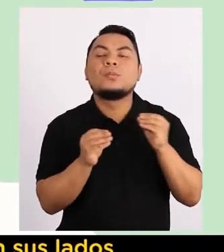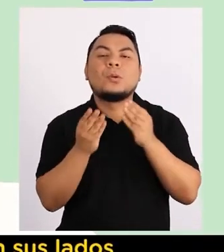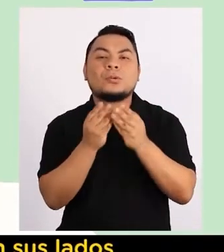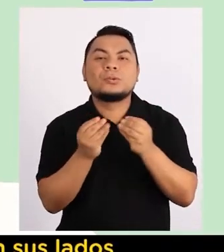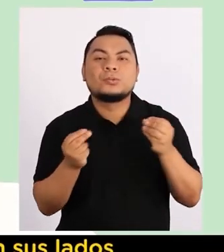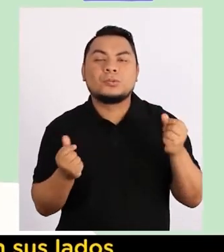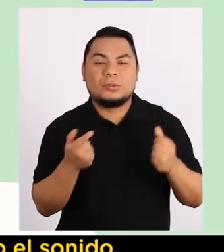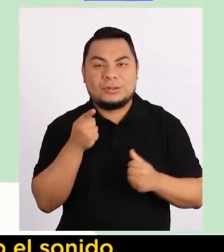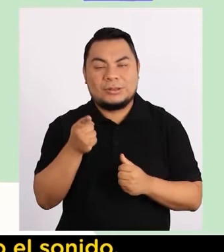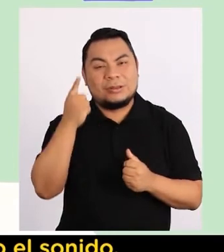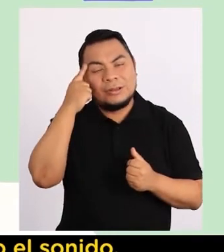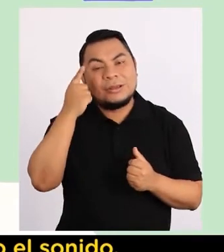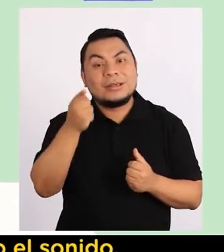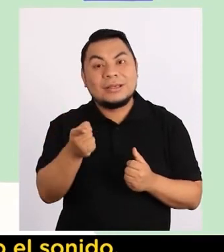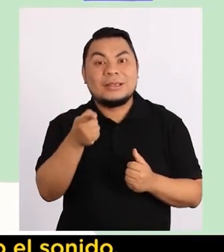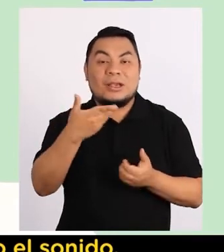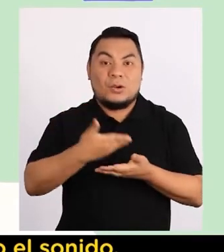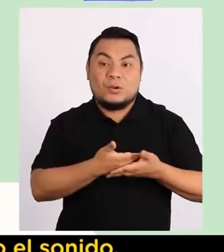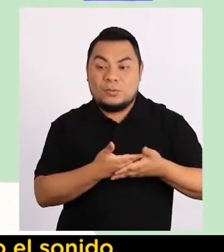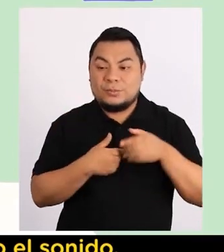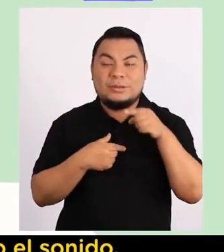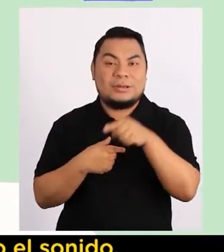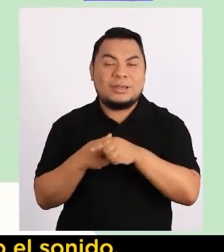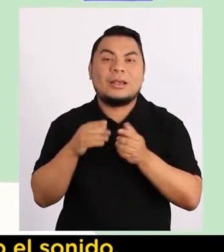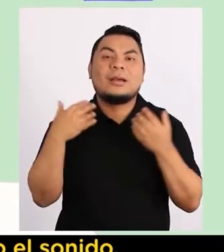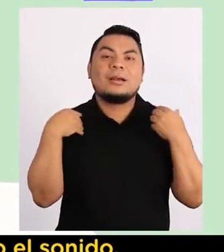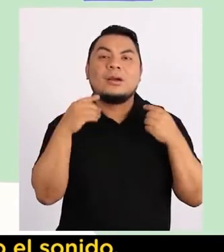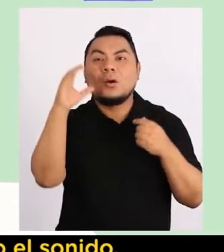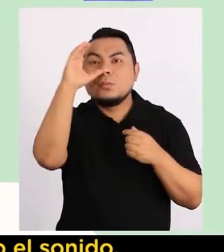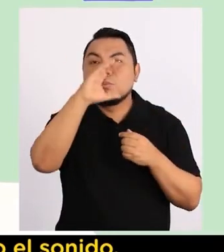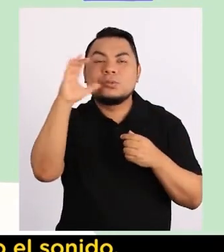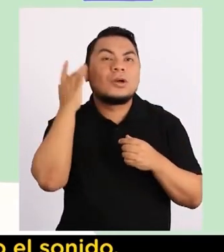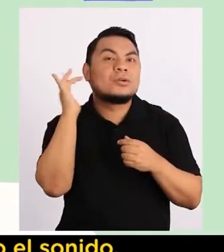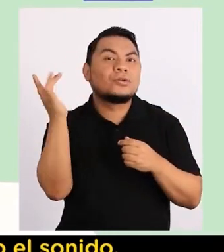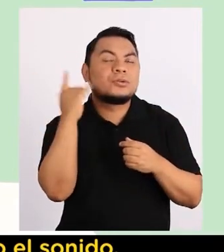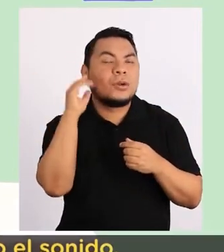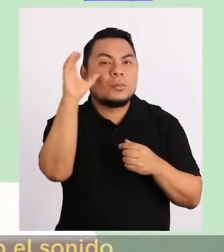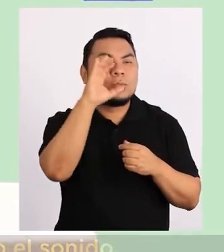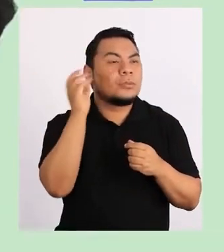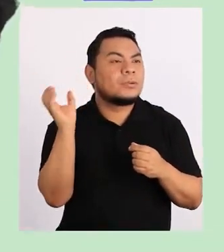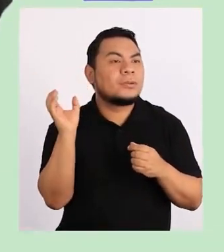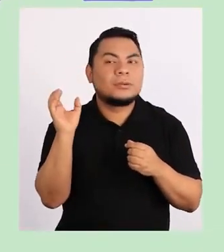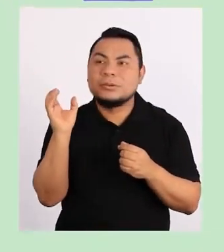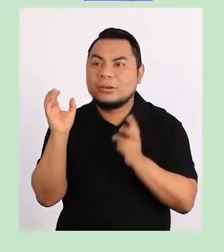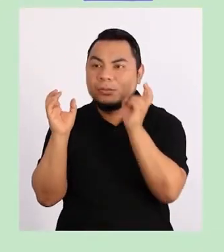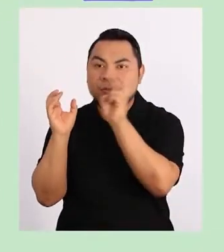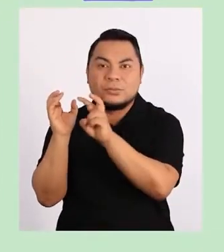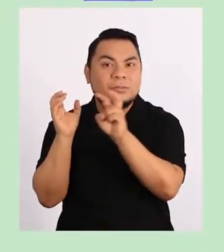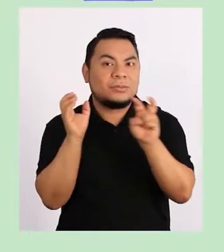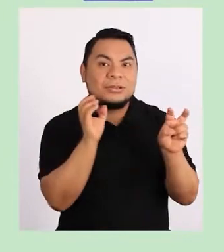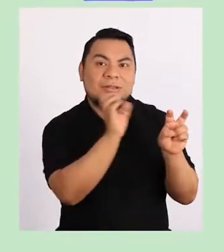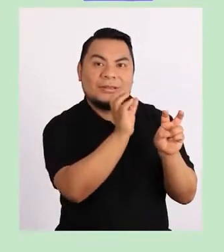movimientos suaves en sus lados, procurando que la o el bebé gire buscando el sonido.